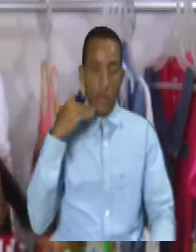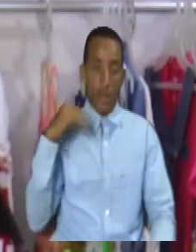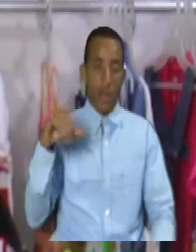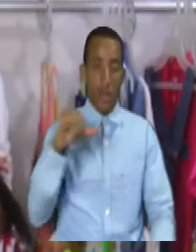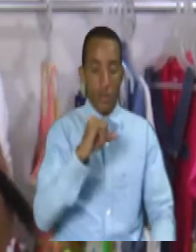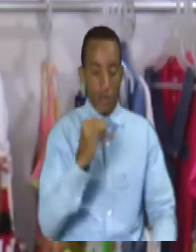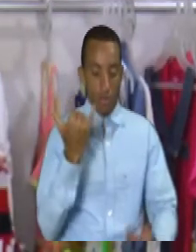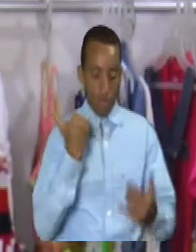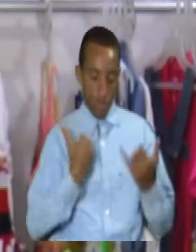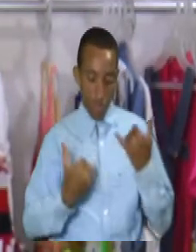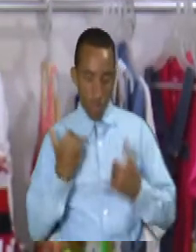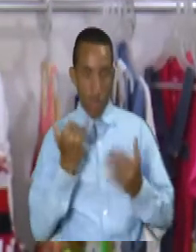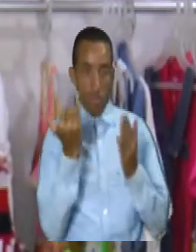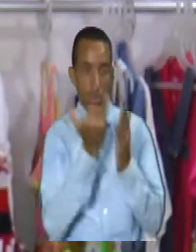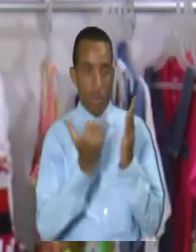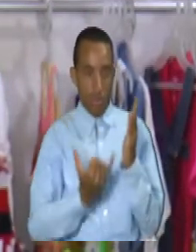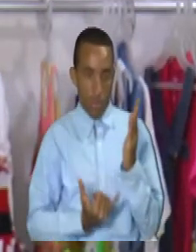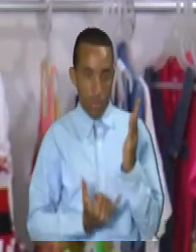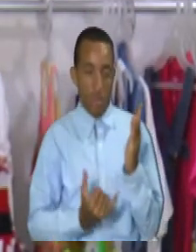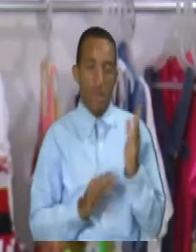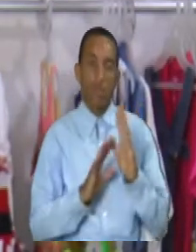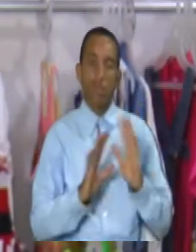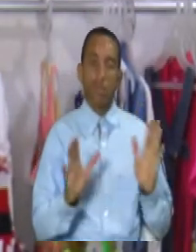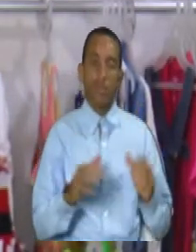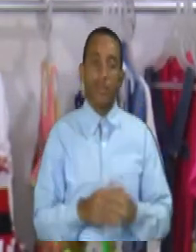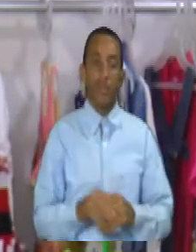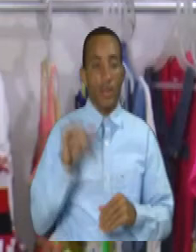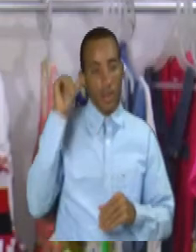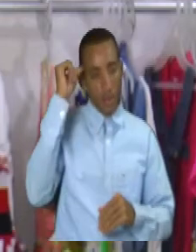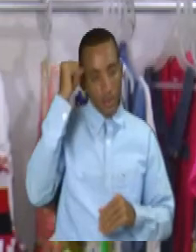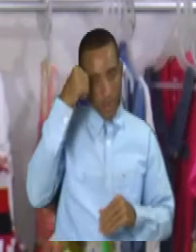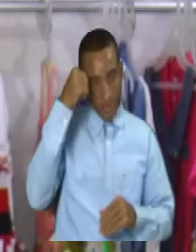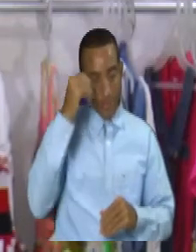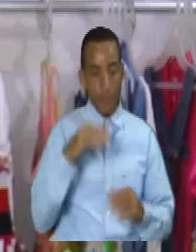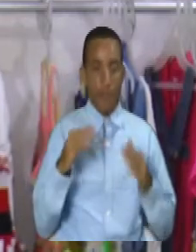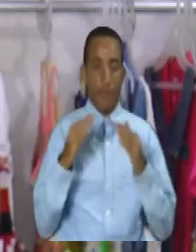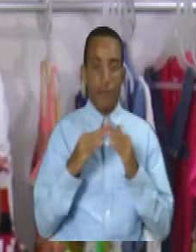que está en furor para mitad de año. Recuerde que esto es En Casa